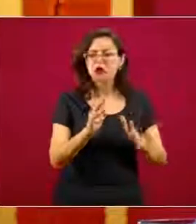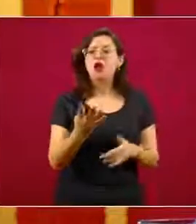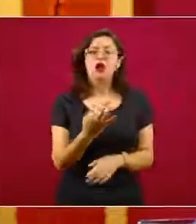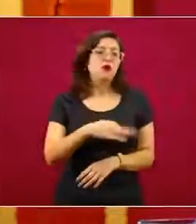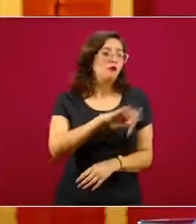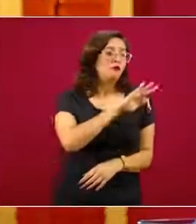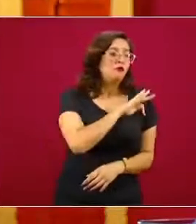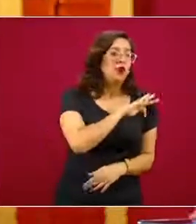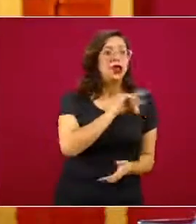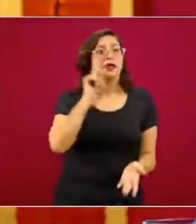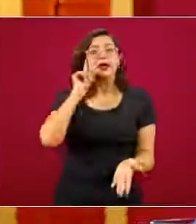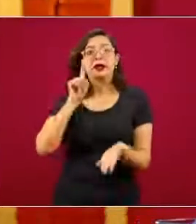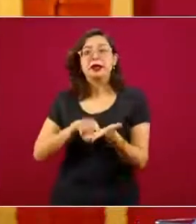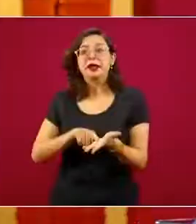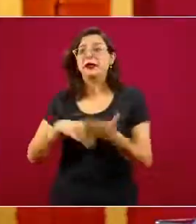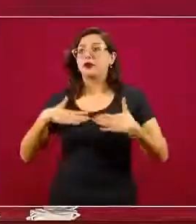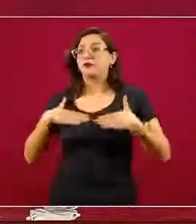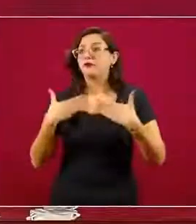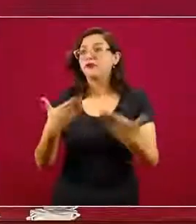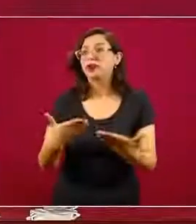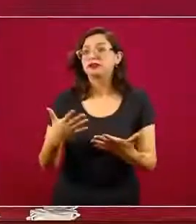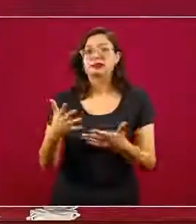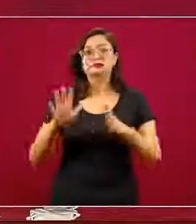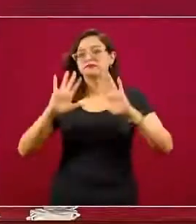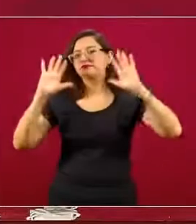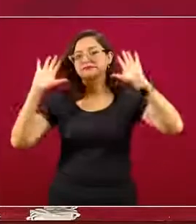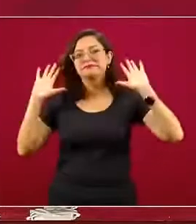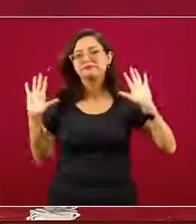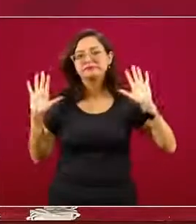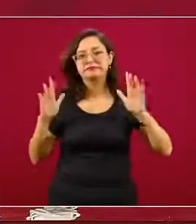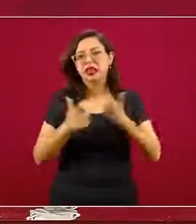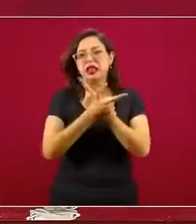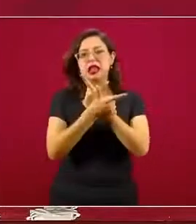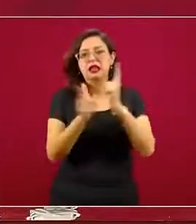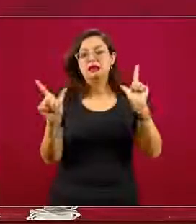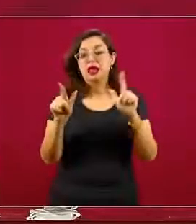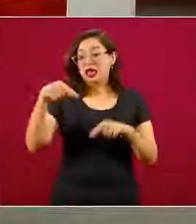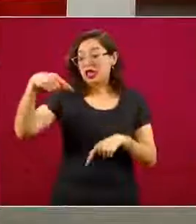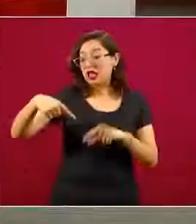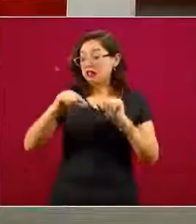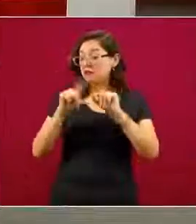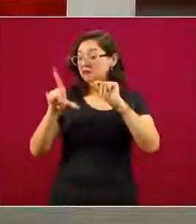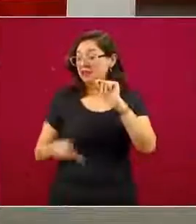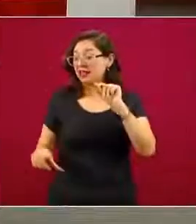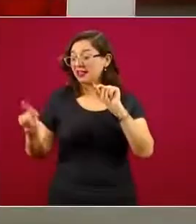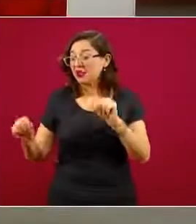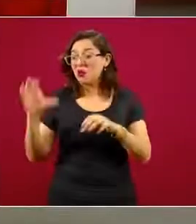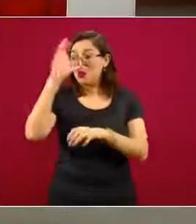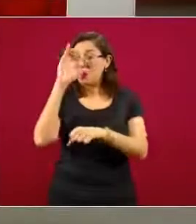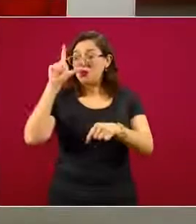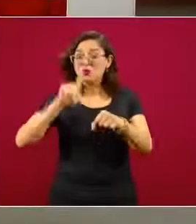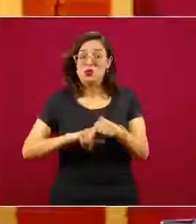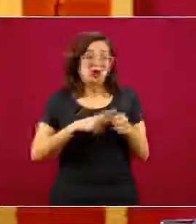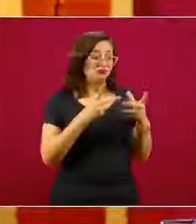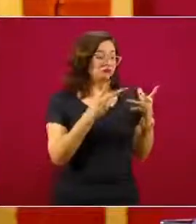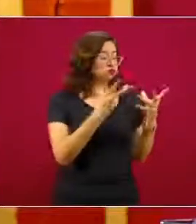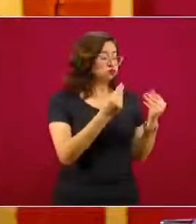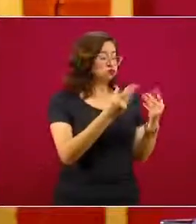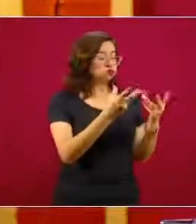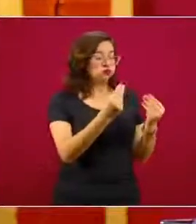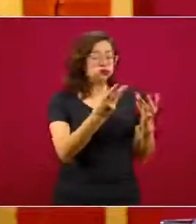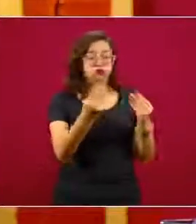cualquier aspiración trascendental. Y en México, con la pluralidad y la diversidad cultural que